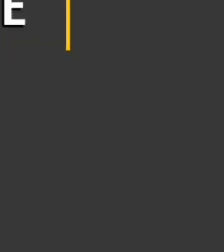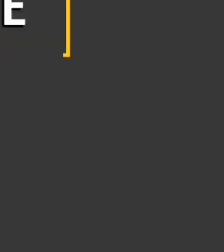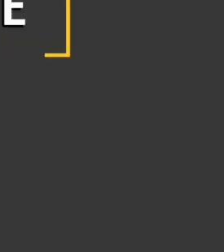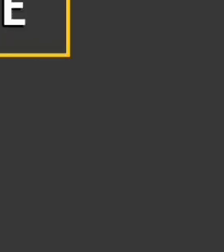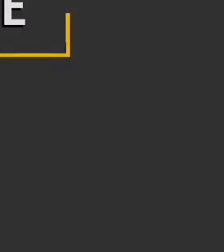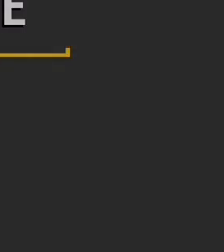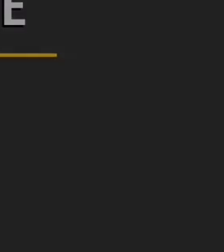Gracias.